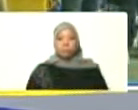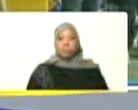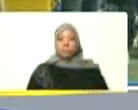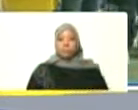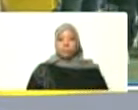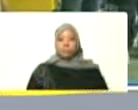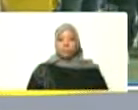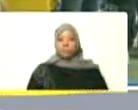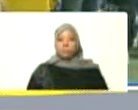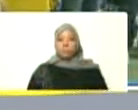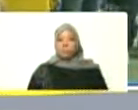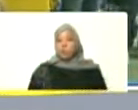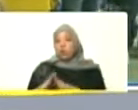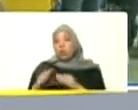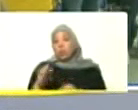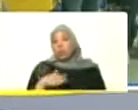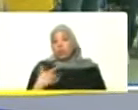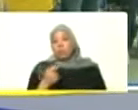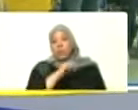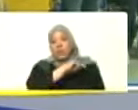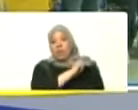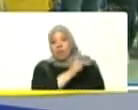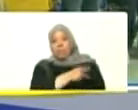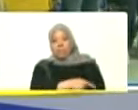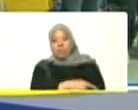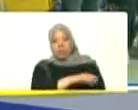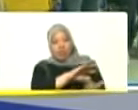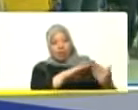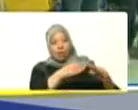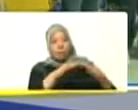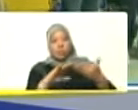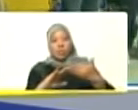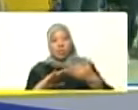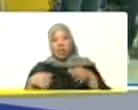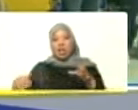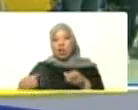El poder que lo puede todo. Las Bricomil,